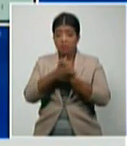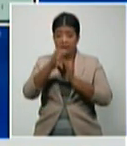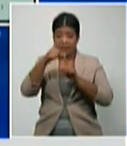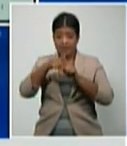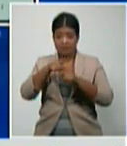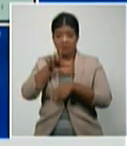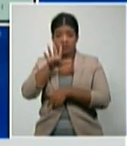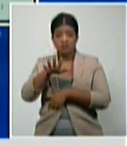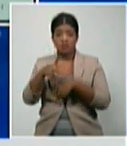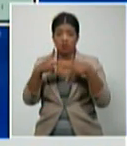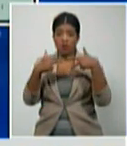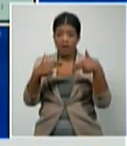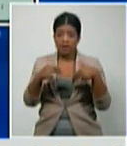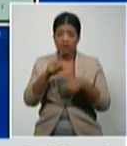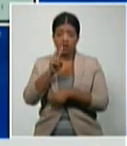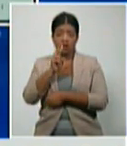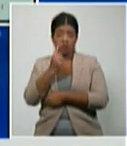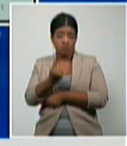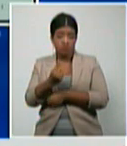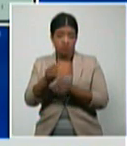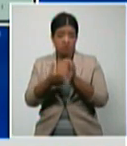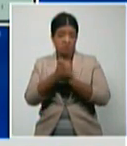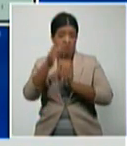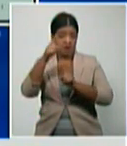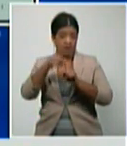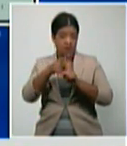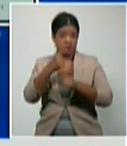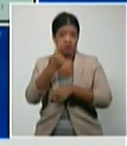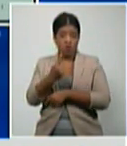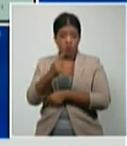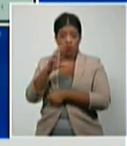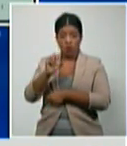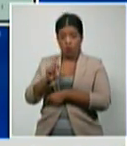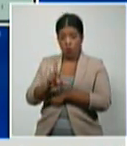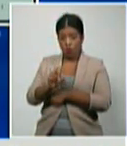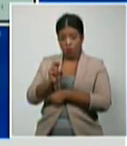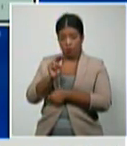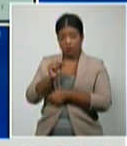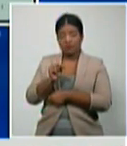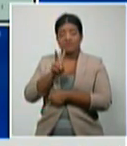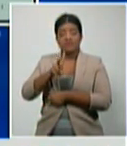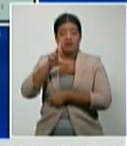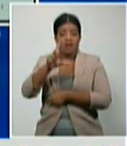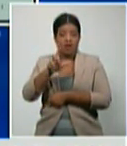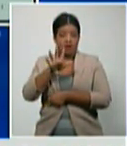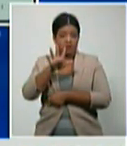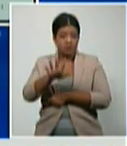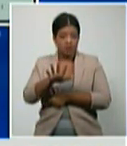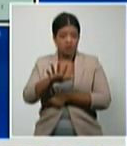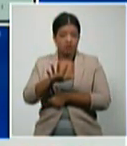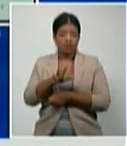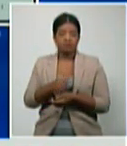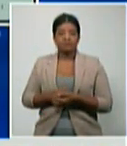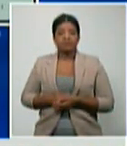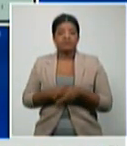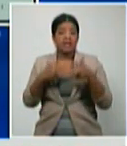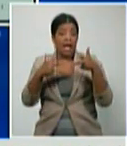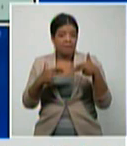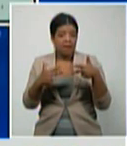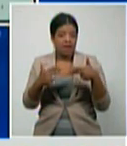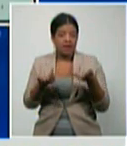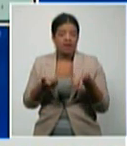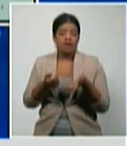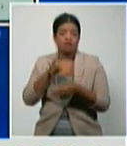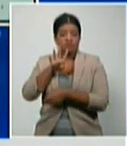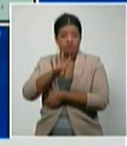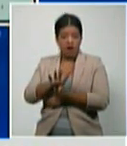de Matanzas y 1 de Perico. Villa Clara 5, 4 de Caibarien y 1 de Remedio. Santi Espíritu